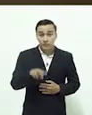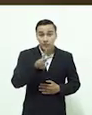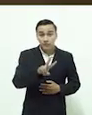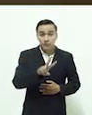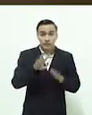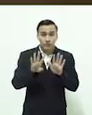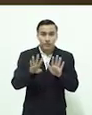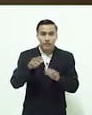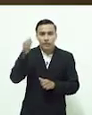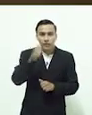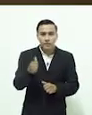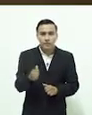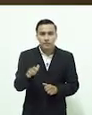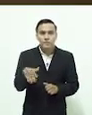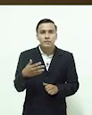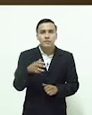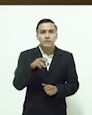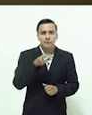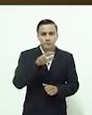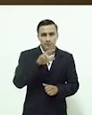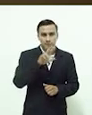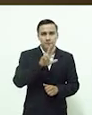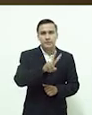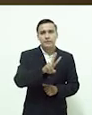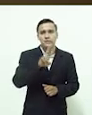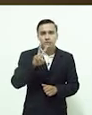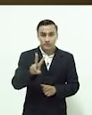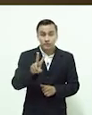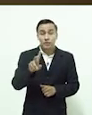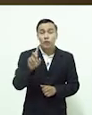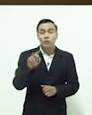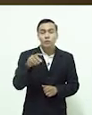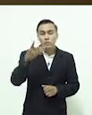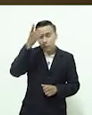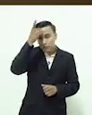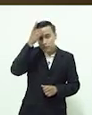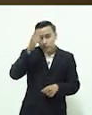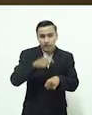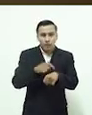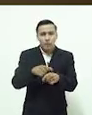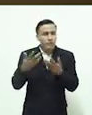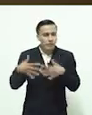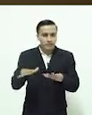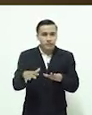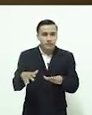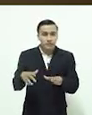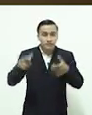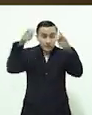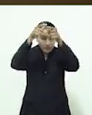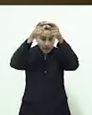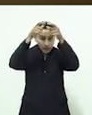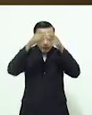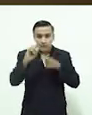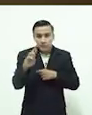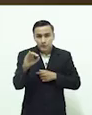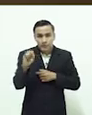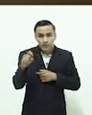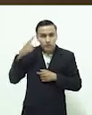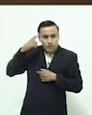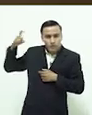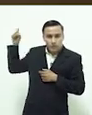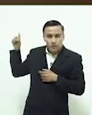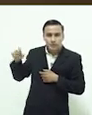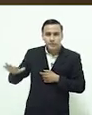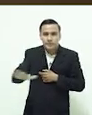Es 29 de agosto y hemos llegado al 22º domingo del tiempo ordinario. San Marcos nos recuerda la escena extraordinaria en